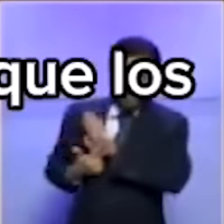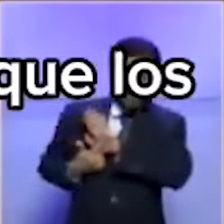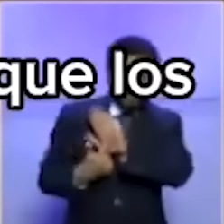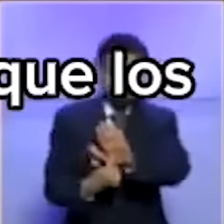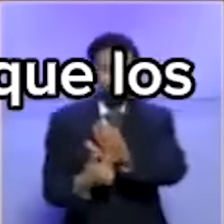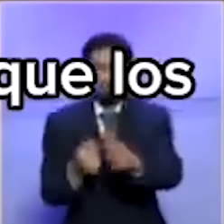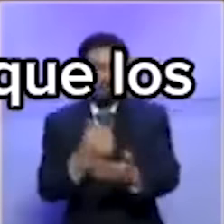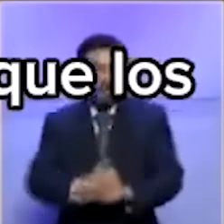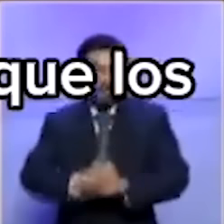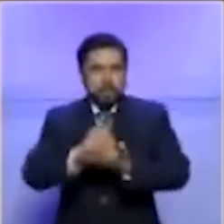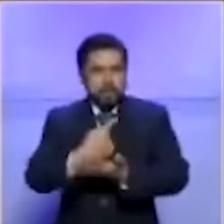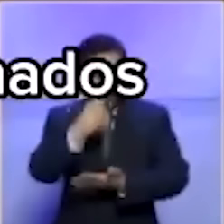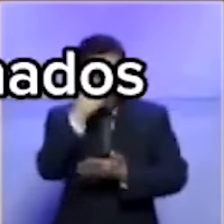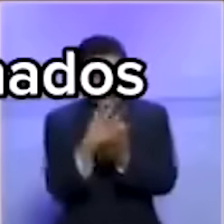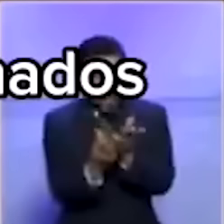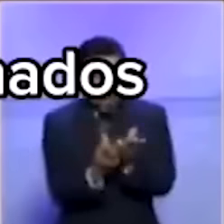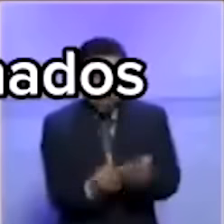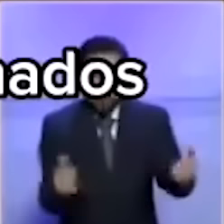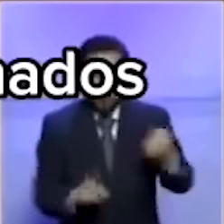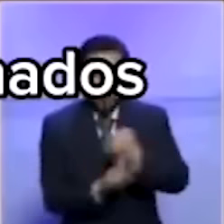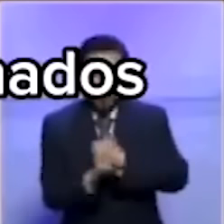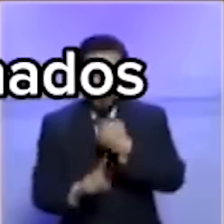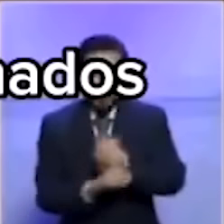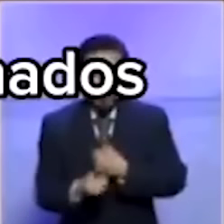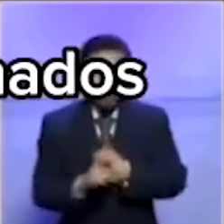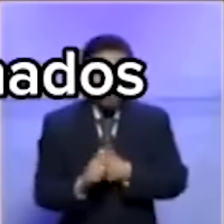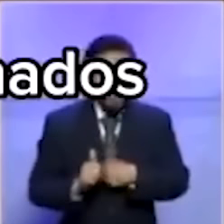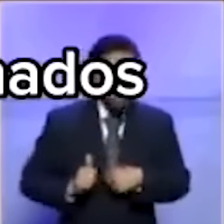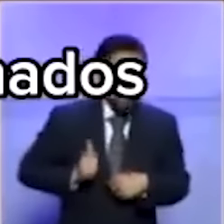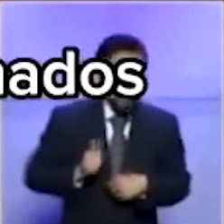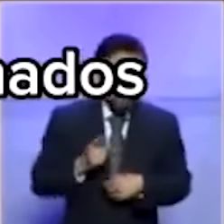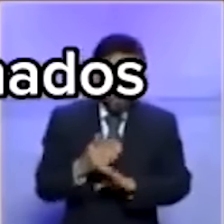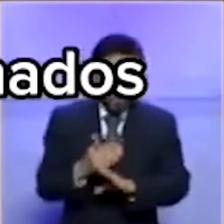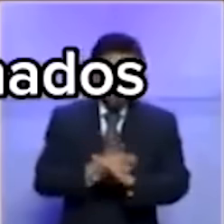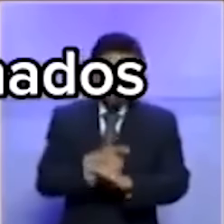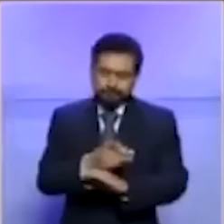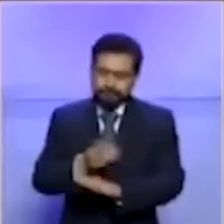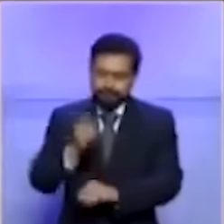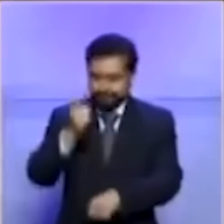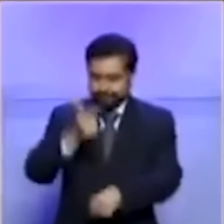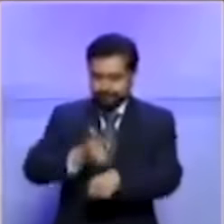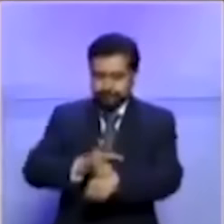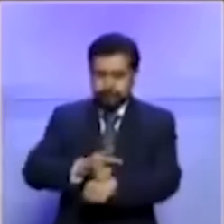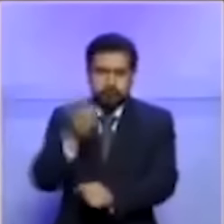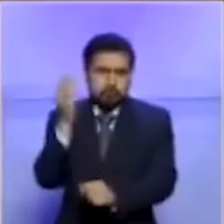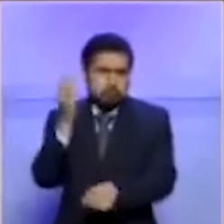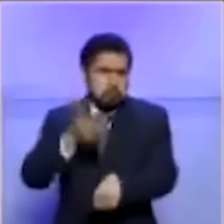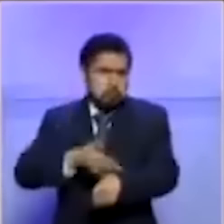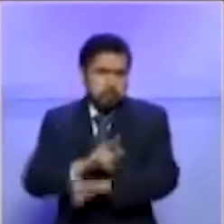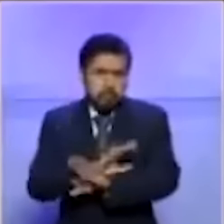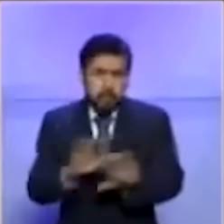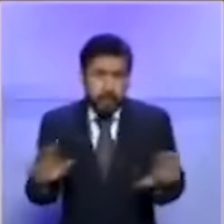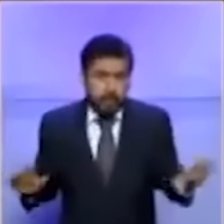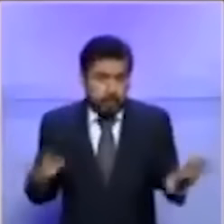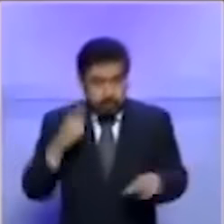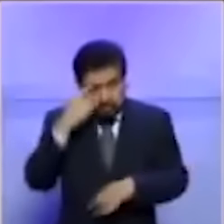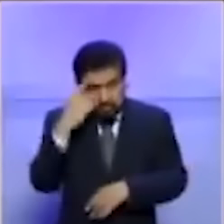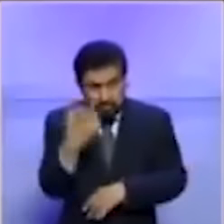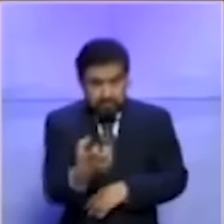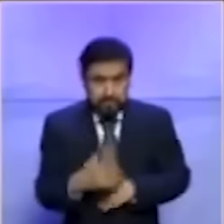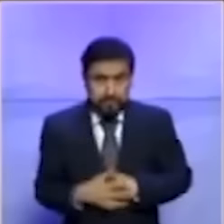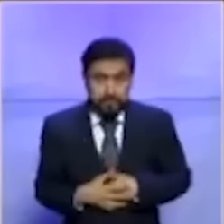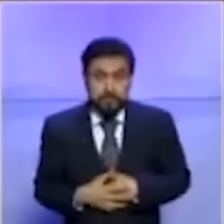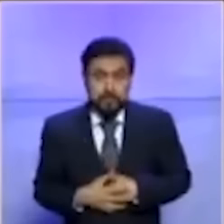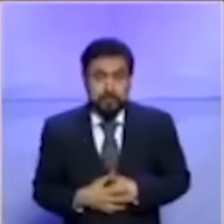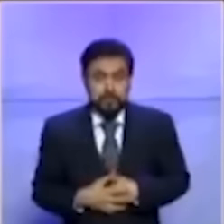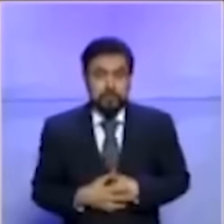permanezca y que los los abusos puedan ser prevenidos y sancionados ese equilibrio entre el